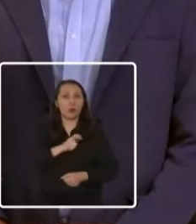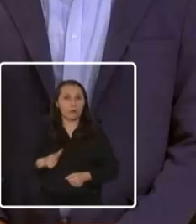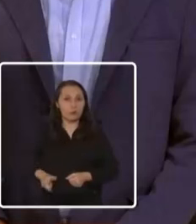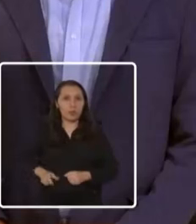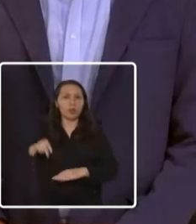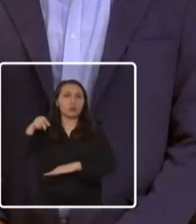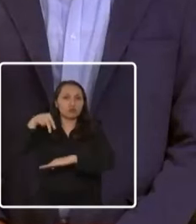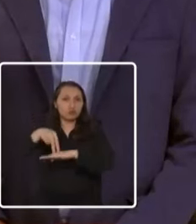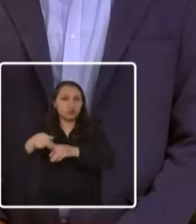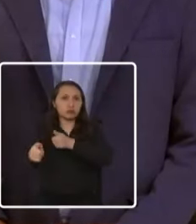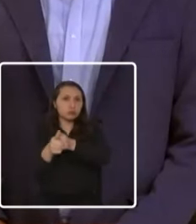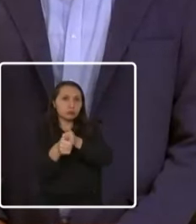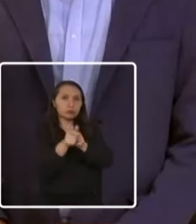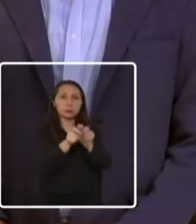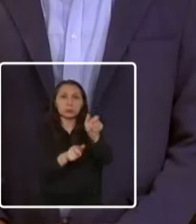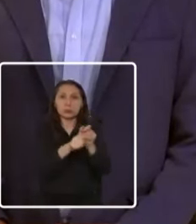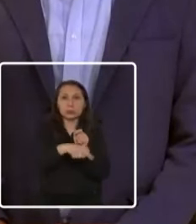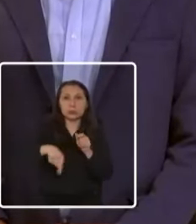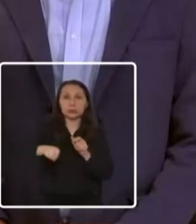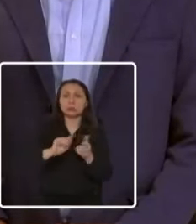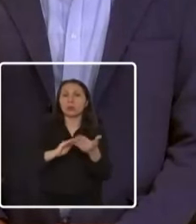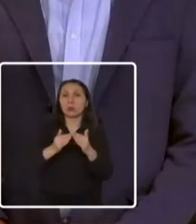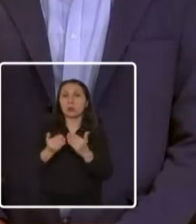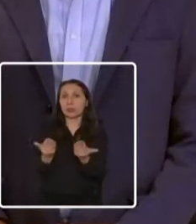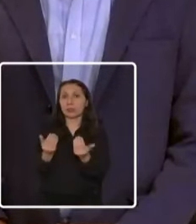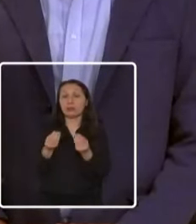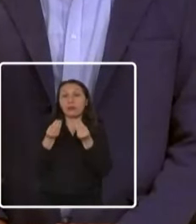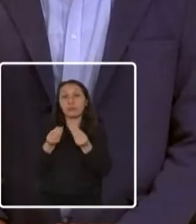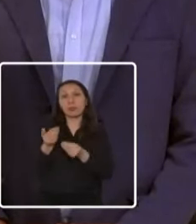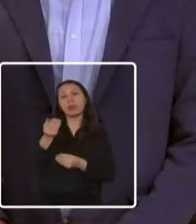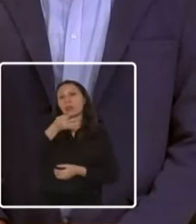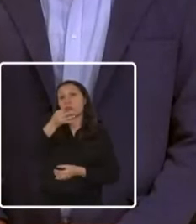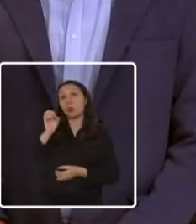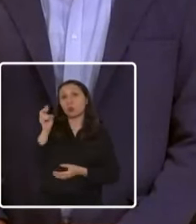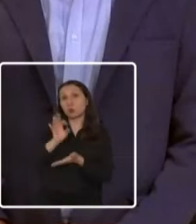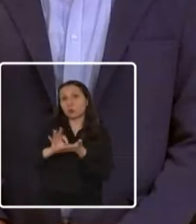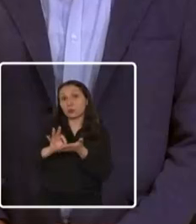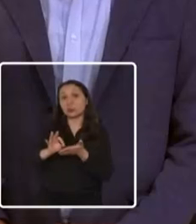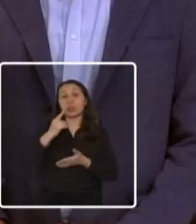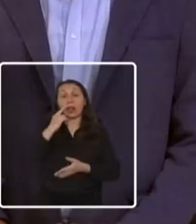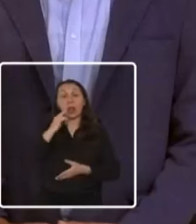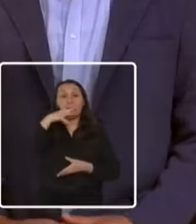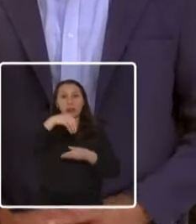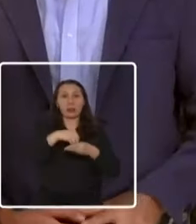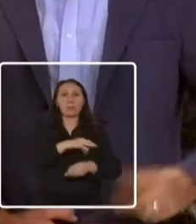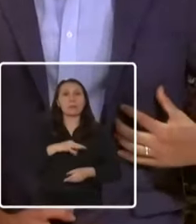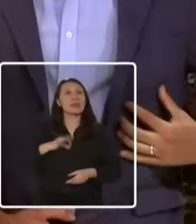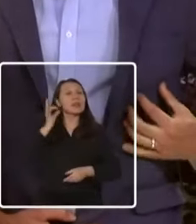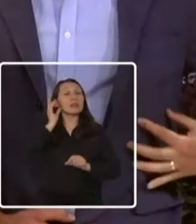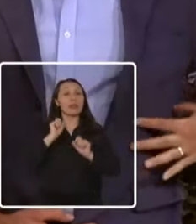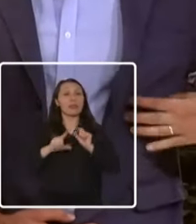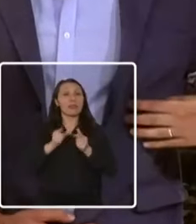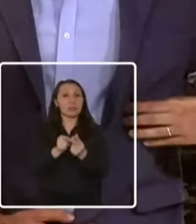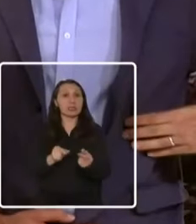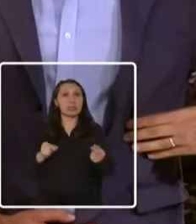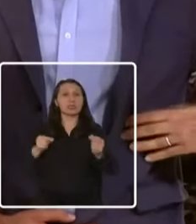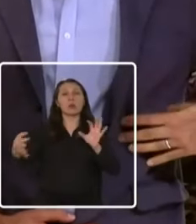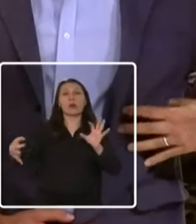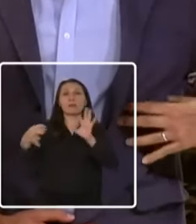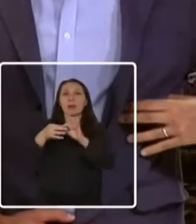gobierno donde aquellas comunidades lo necesitan. Como bien ha dicho el subsecretario del Interior, está nuestra ministra de Defensa Nacional